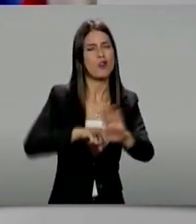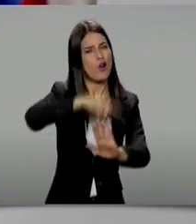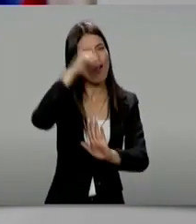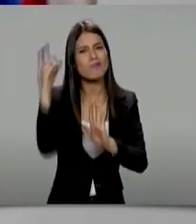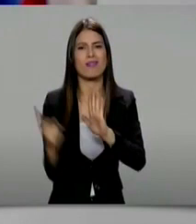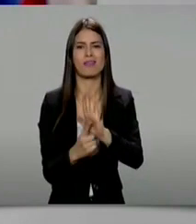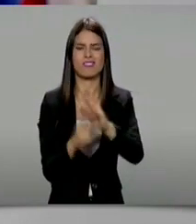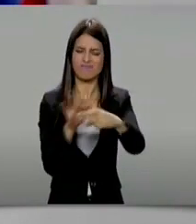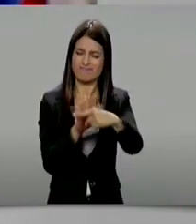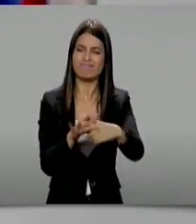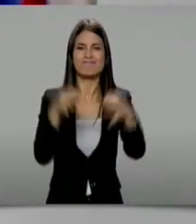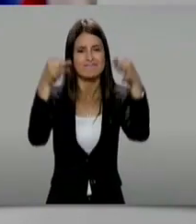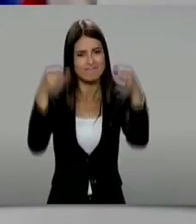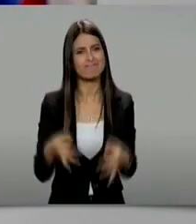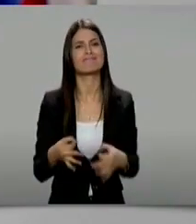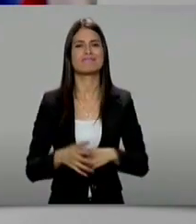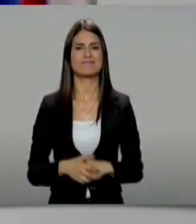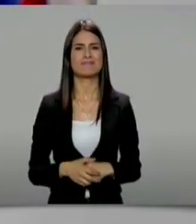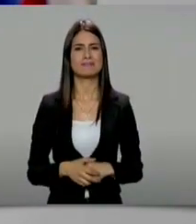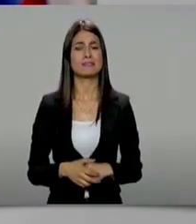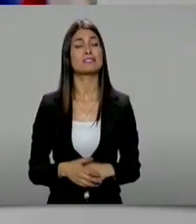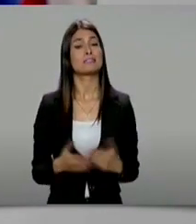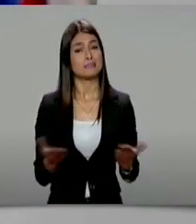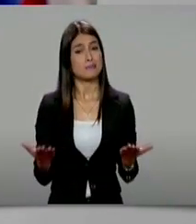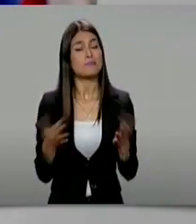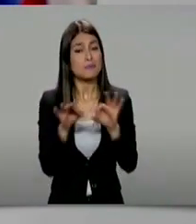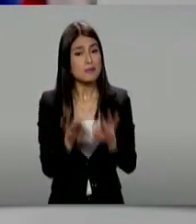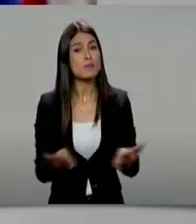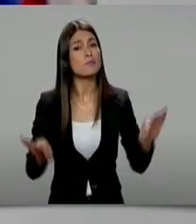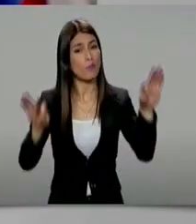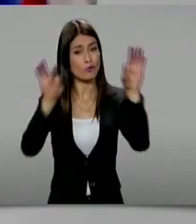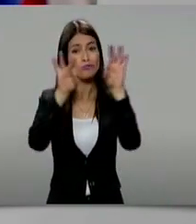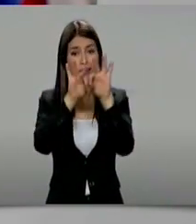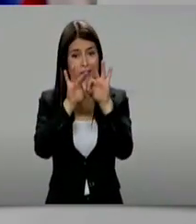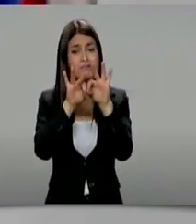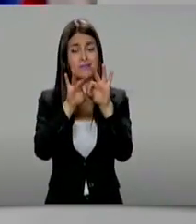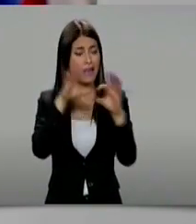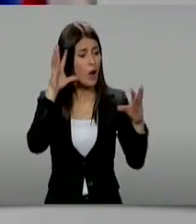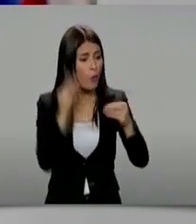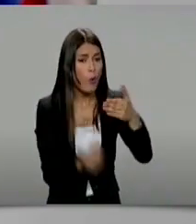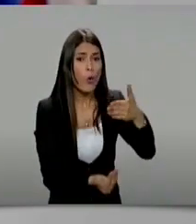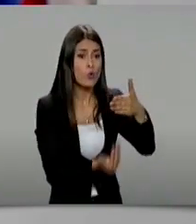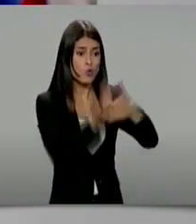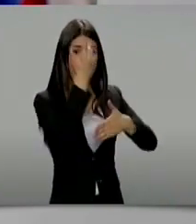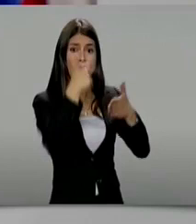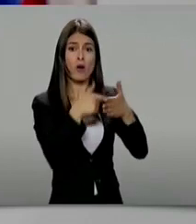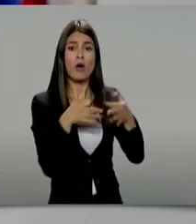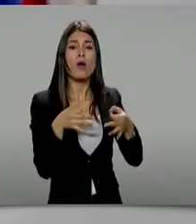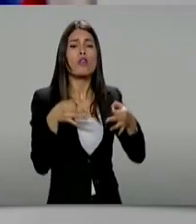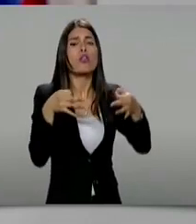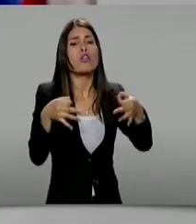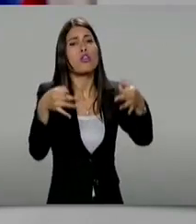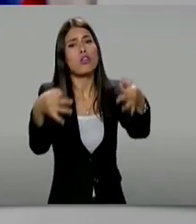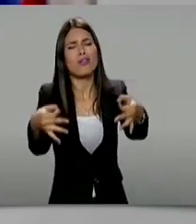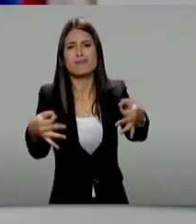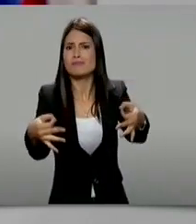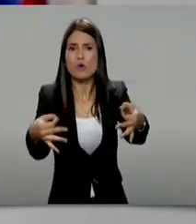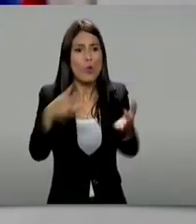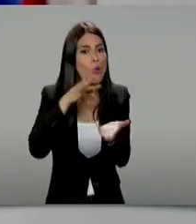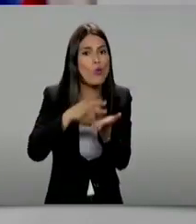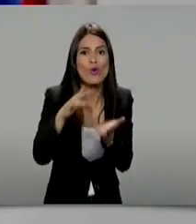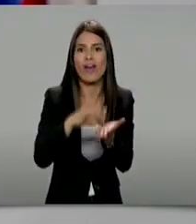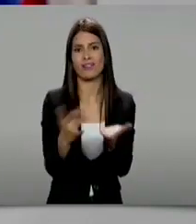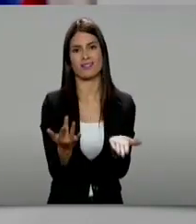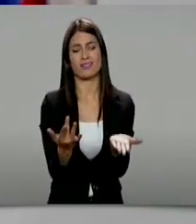profunda era indispensable además lograr este acuerdo renovado muy rápido el